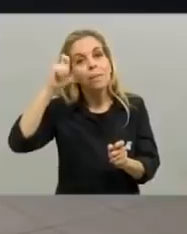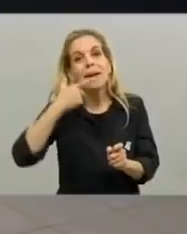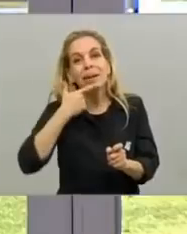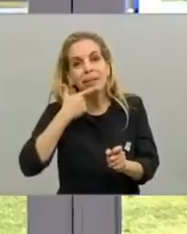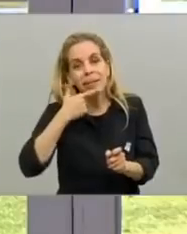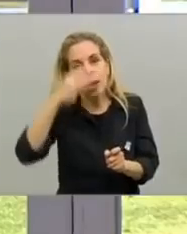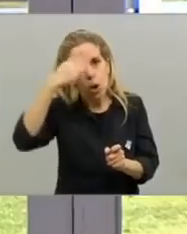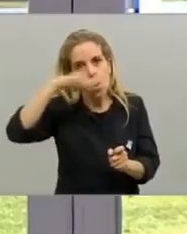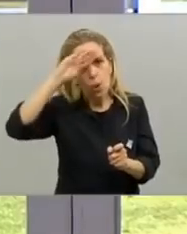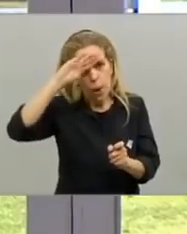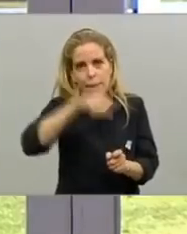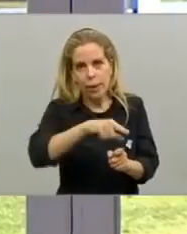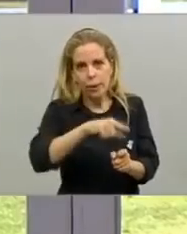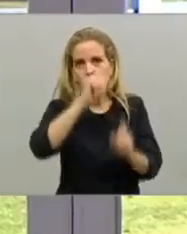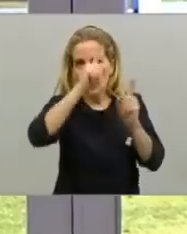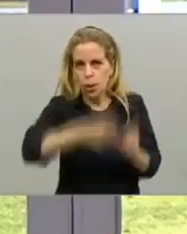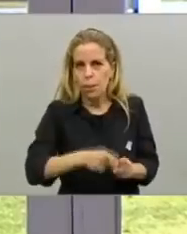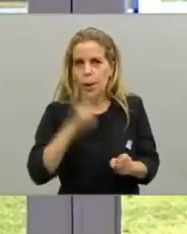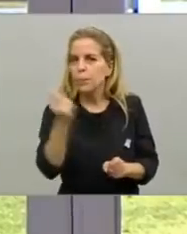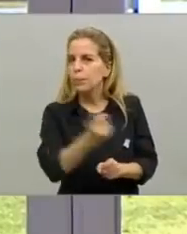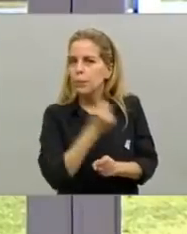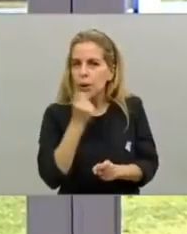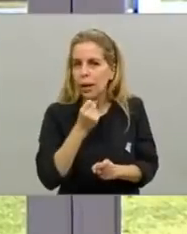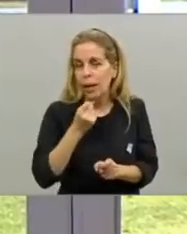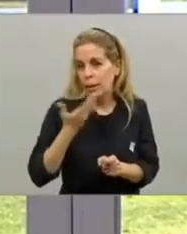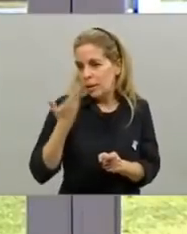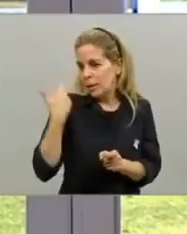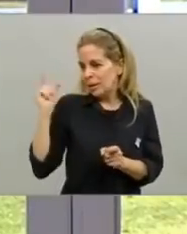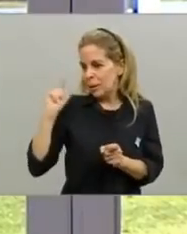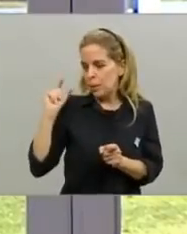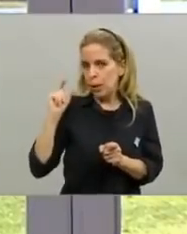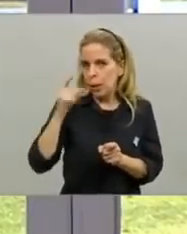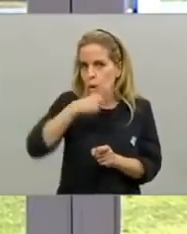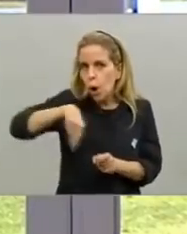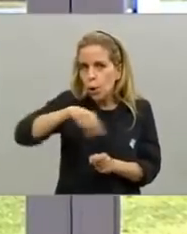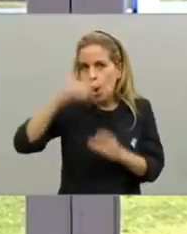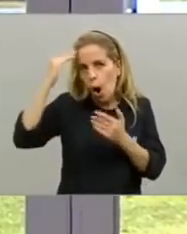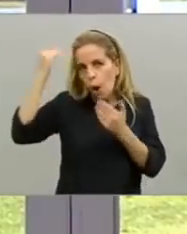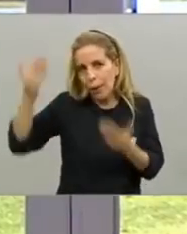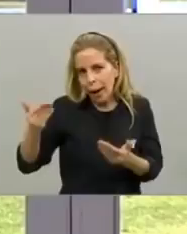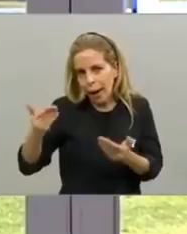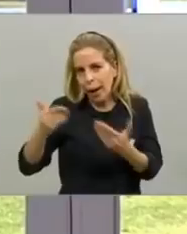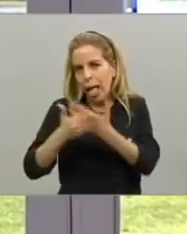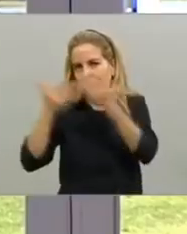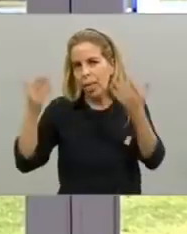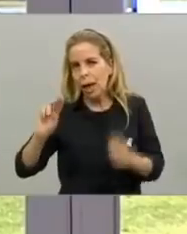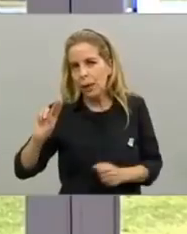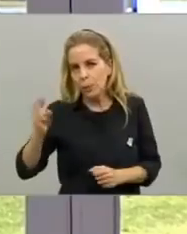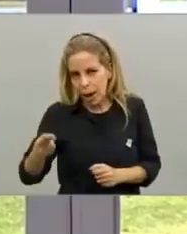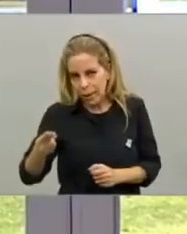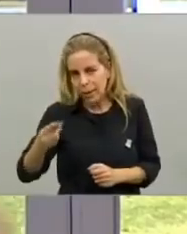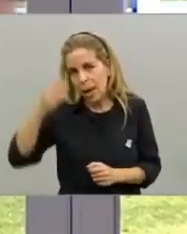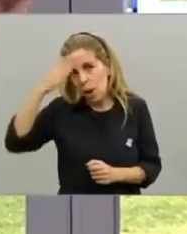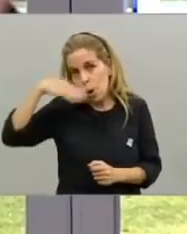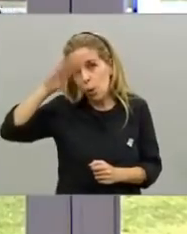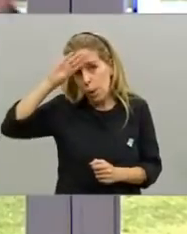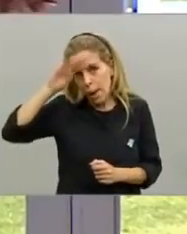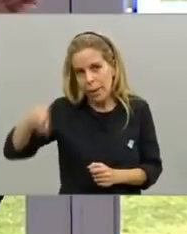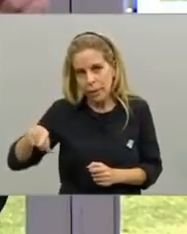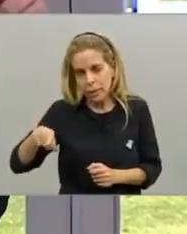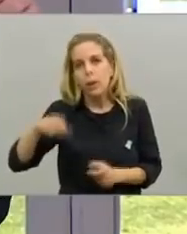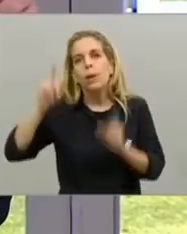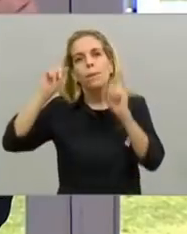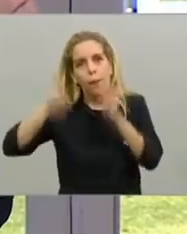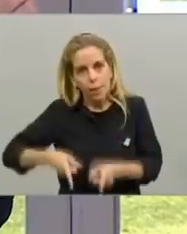Güemes fue otro caudillo que hace pocos días recordábamos en el día de su muerte, que luchó